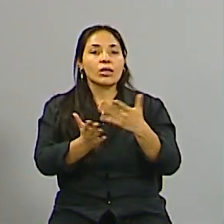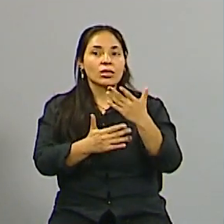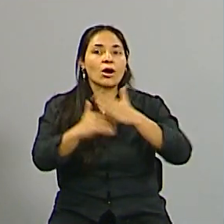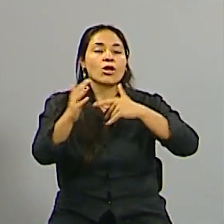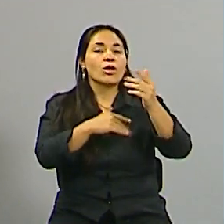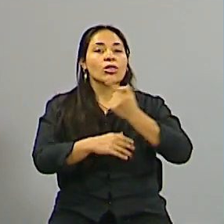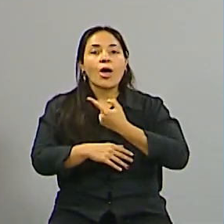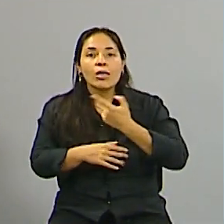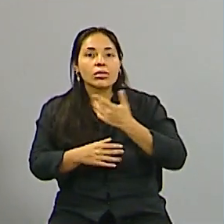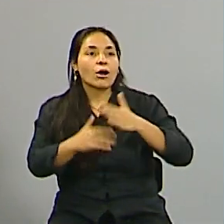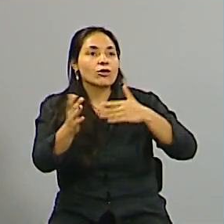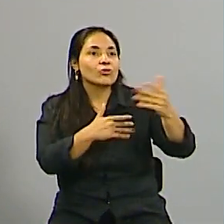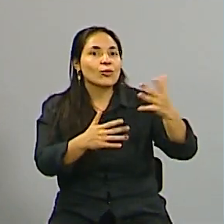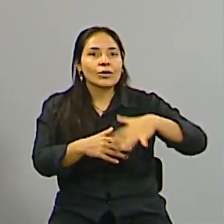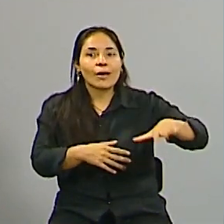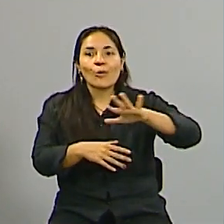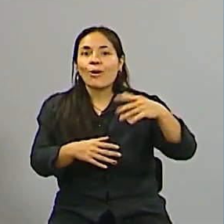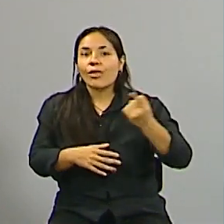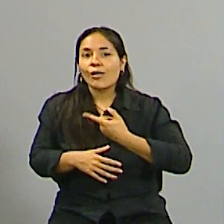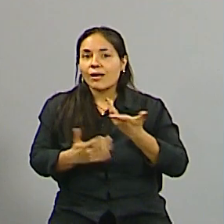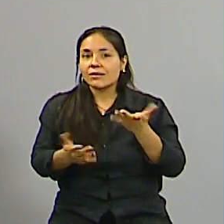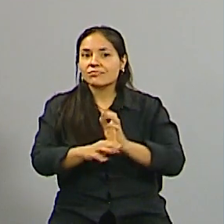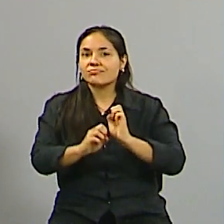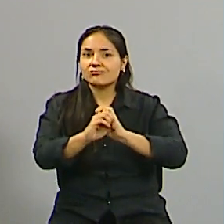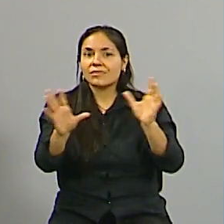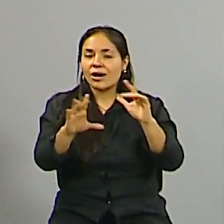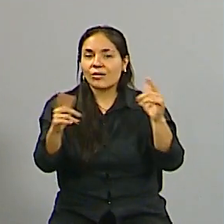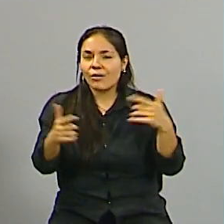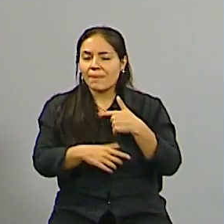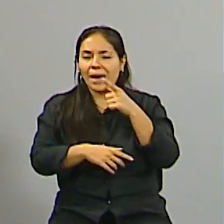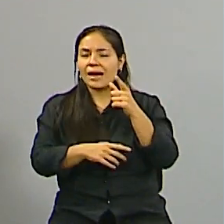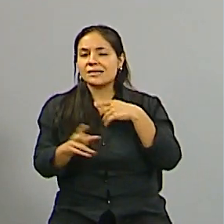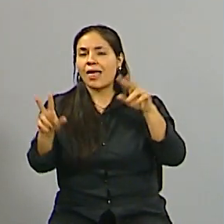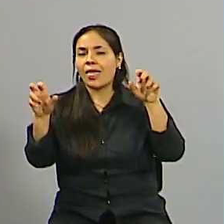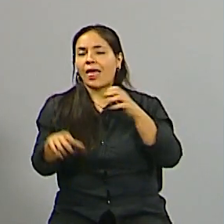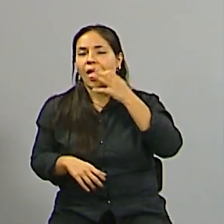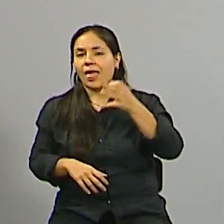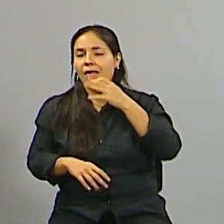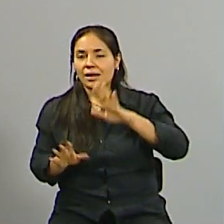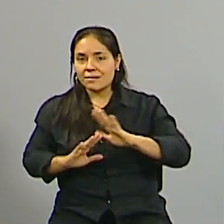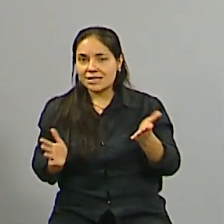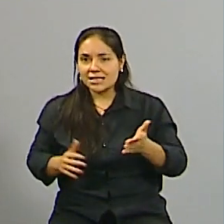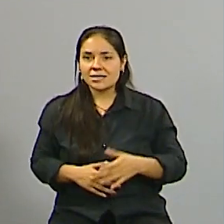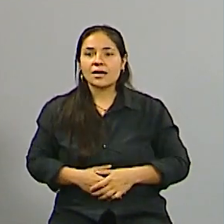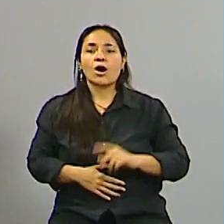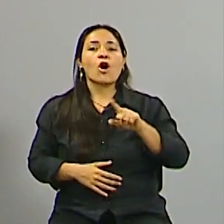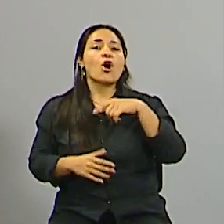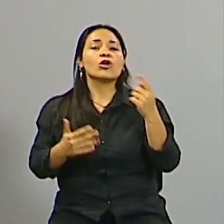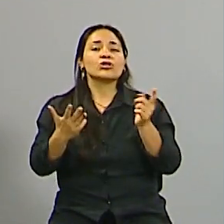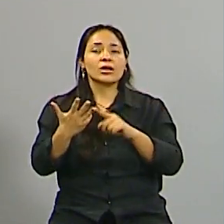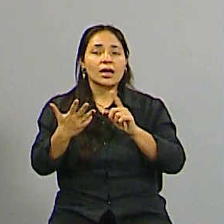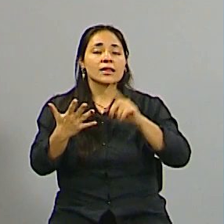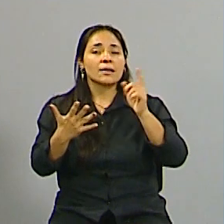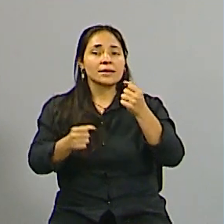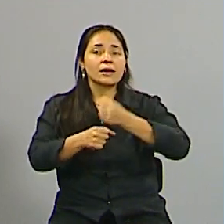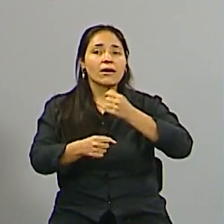o qué voy a hacer, claramente era más que un discurso y un eslogan que una propuesta. Otro de los puntos que trabajamos